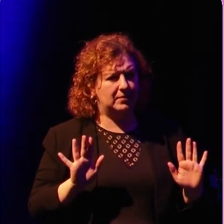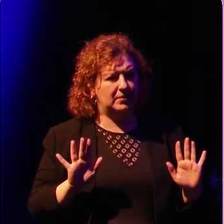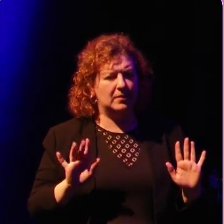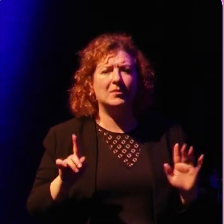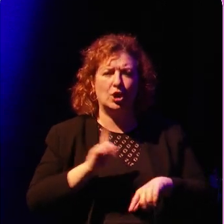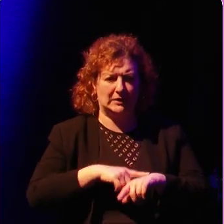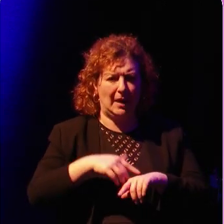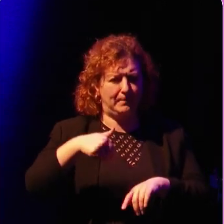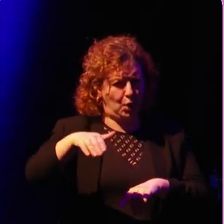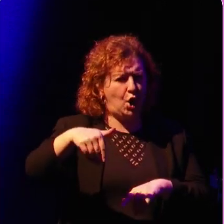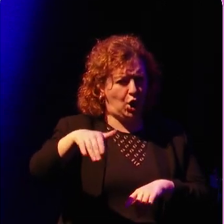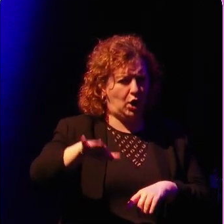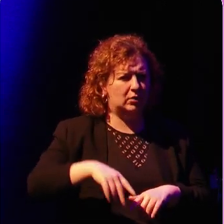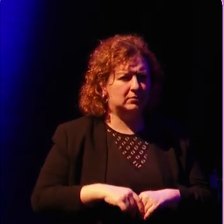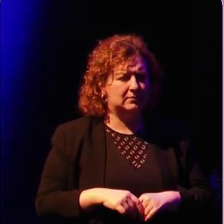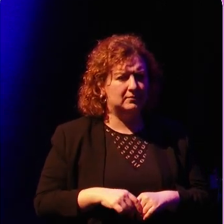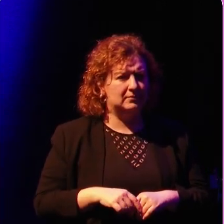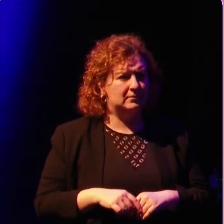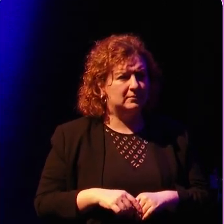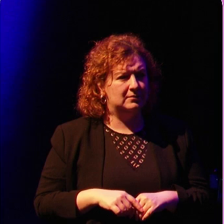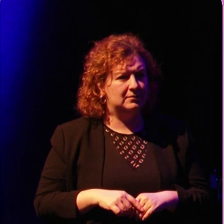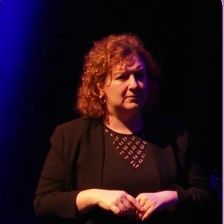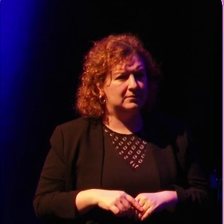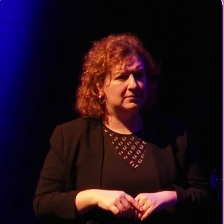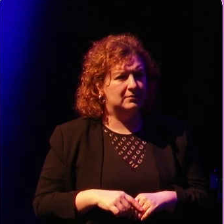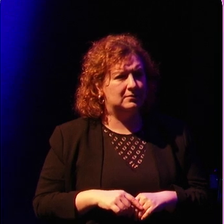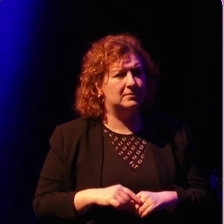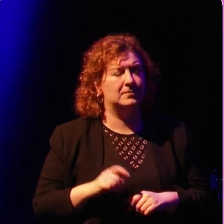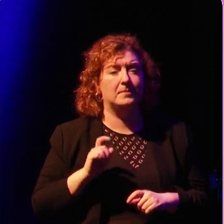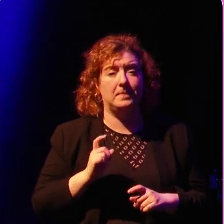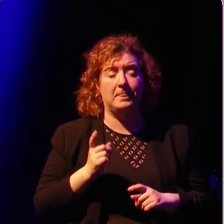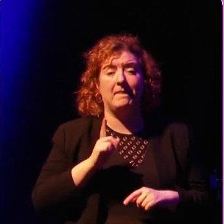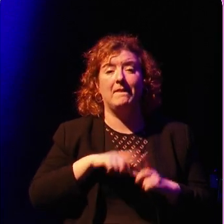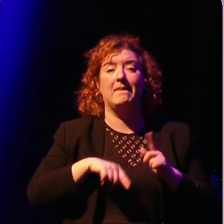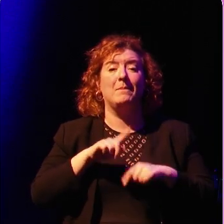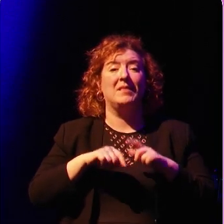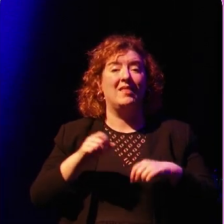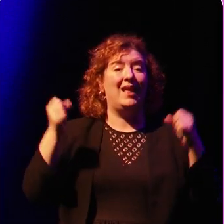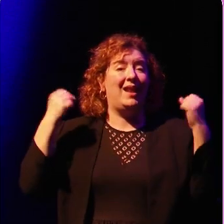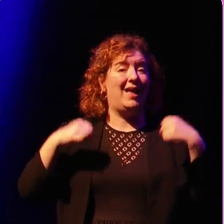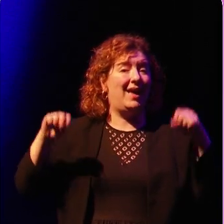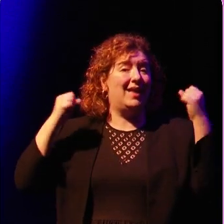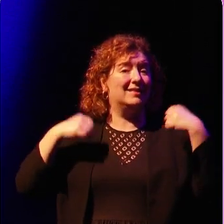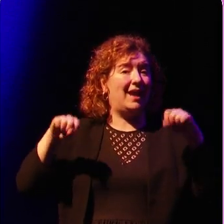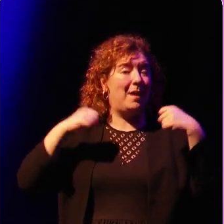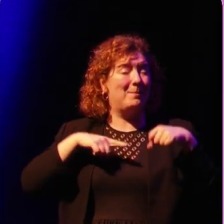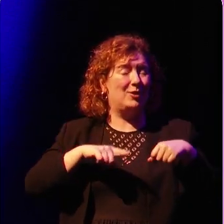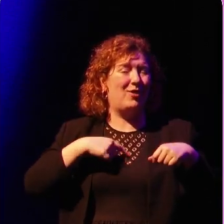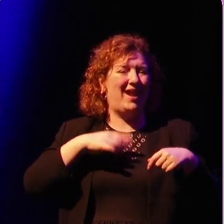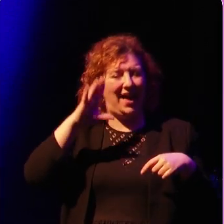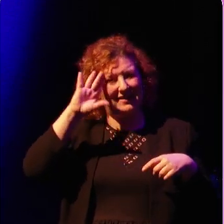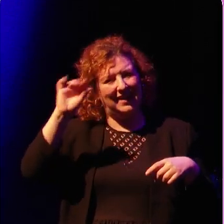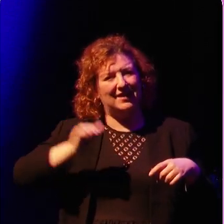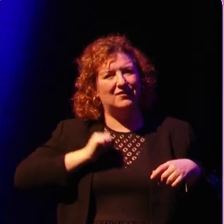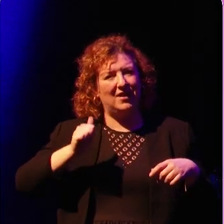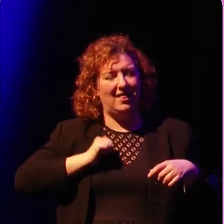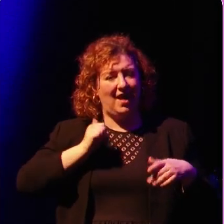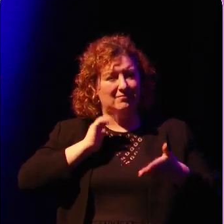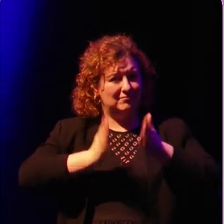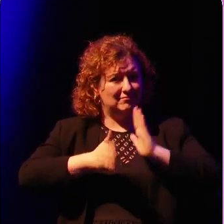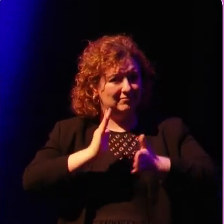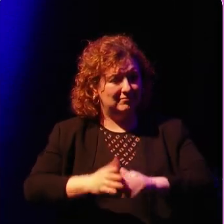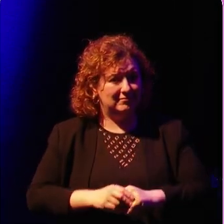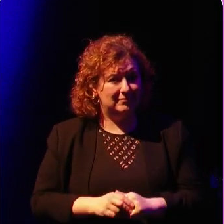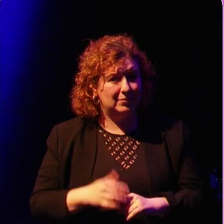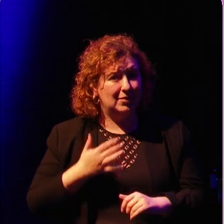tiempo. Todo depende de la cantidad de pasos de entrenamiento que utilices. Puedes lograr una